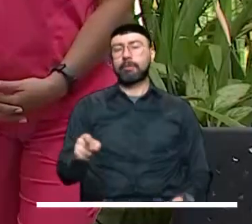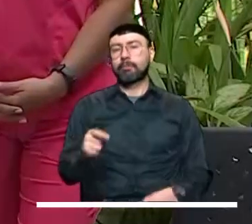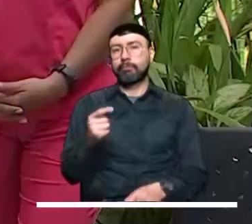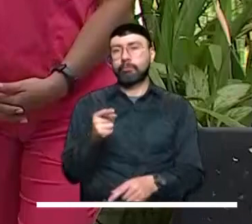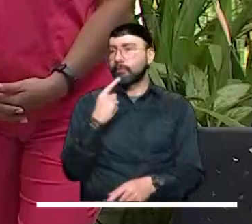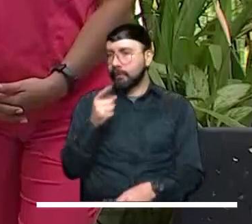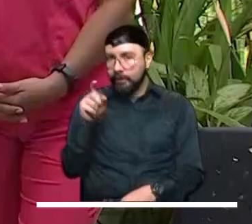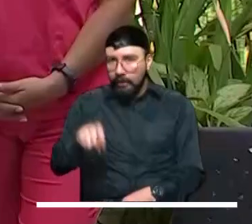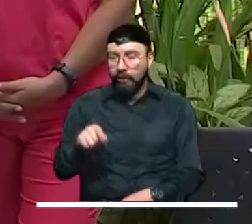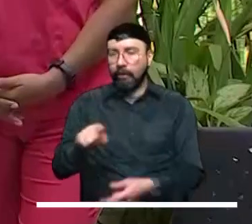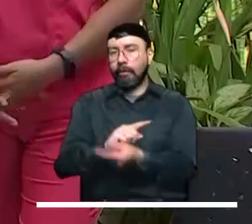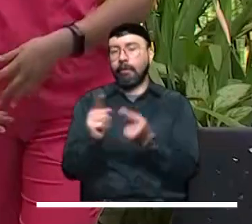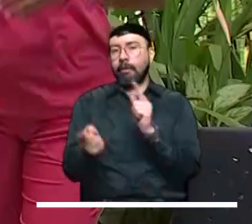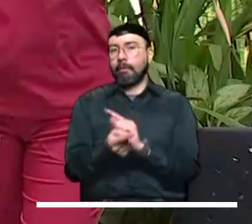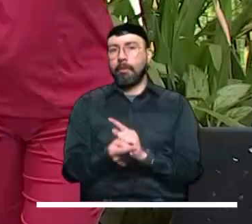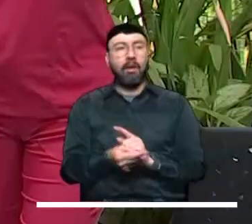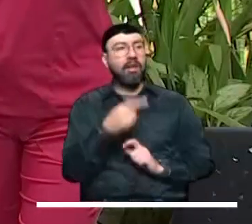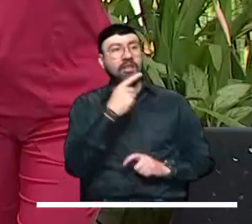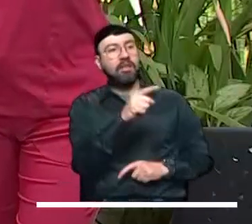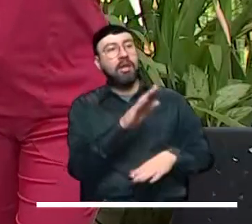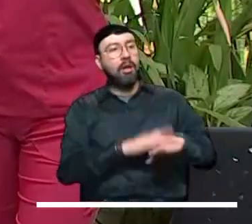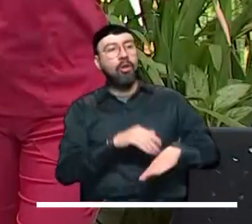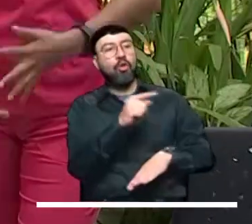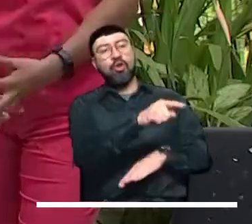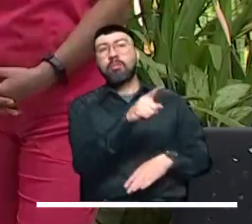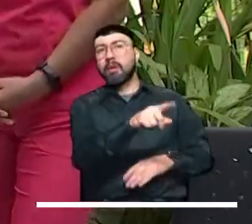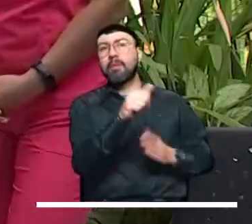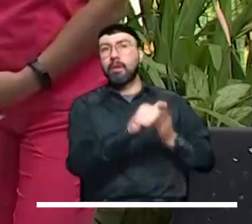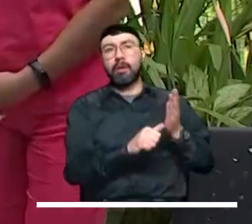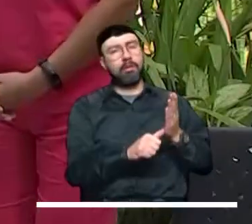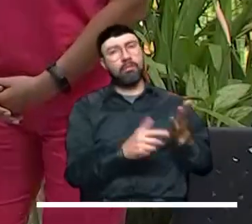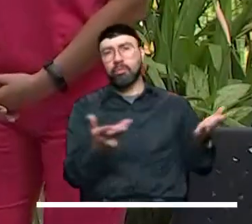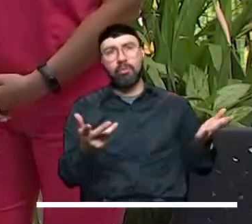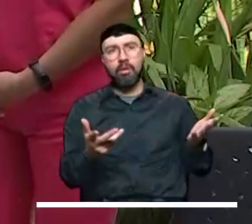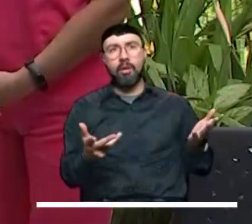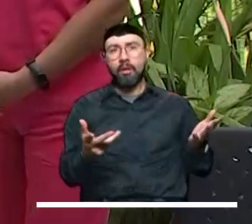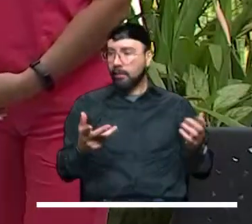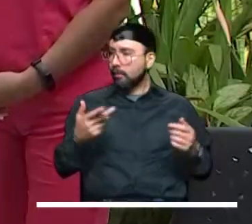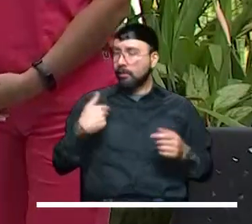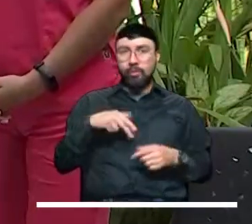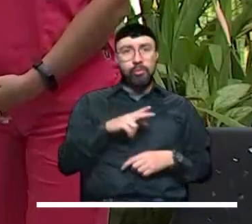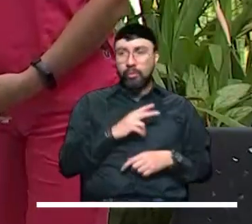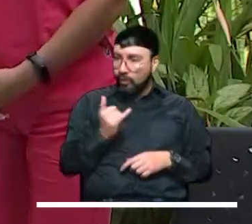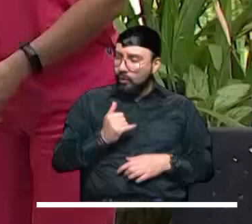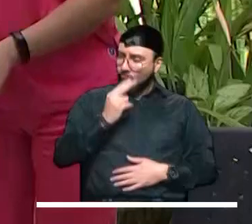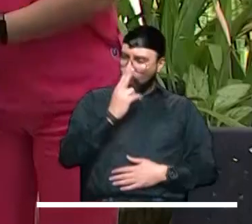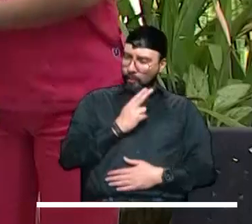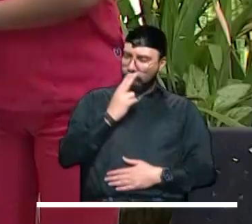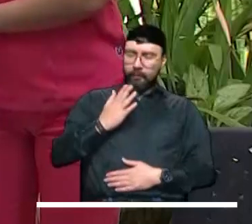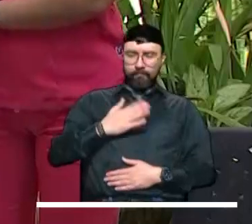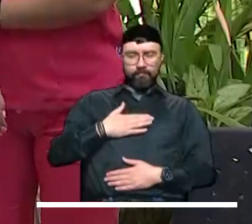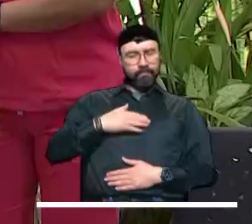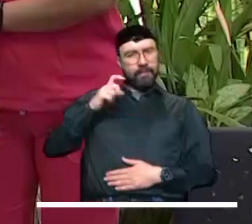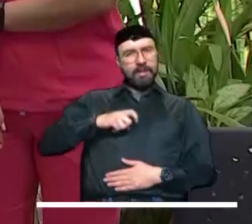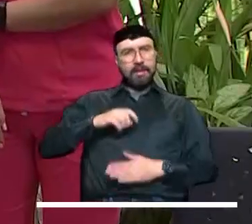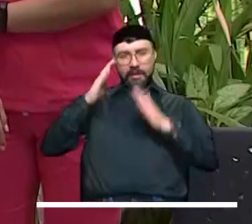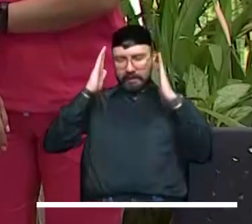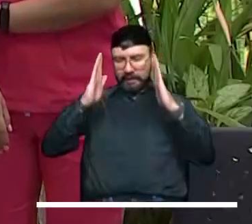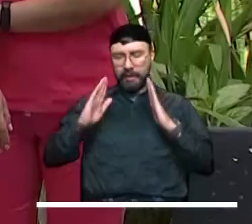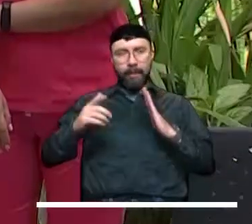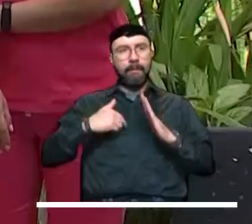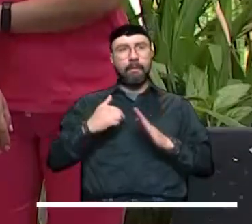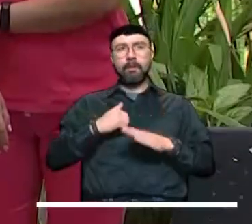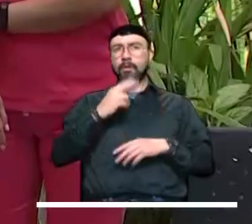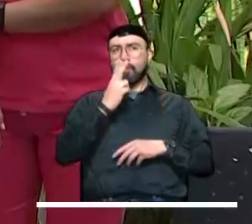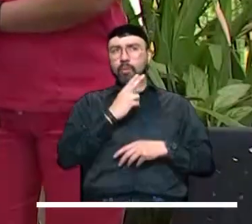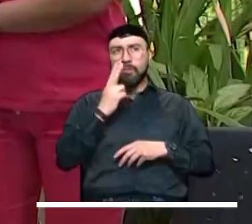programa. La culpa es el programa. No es que la culpa es que no tuvimos compromiso con la actividad física, con el